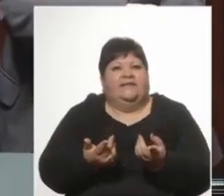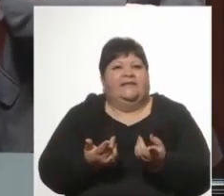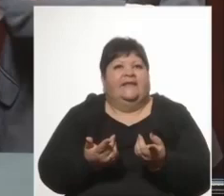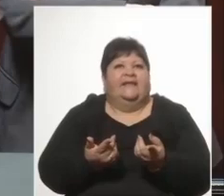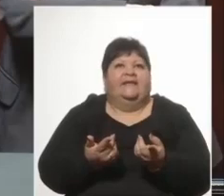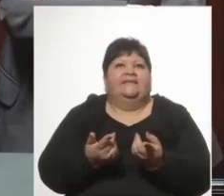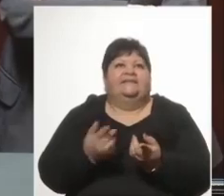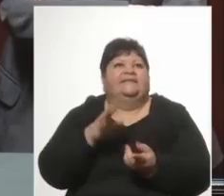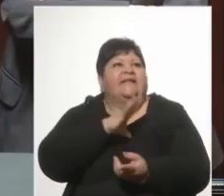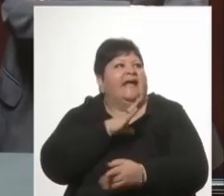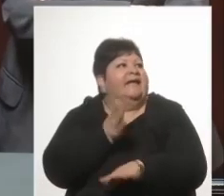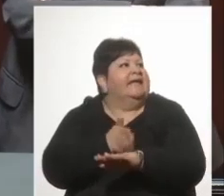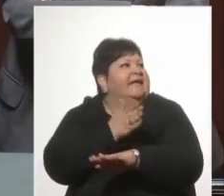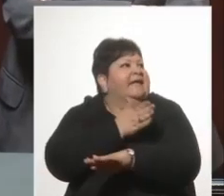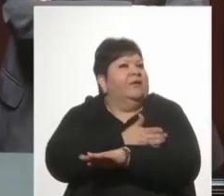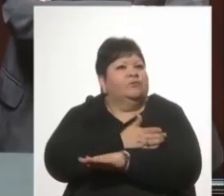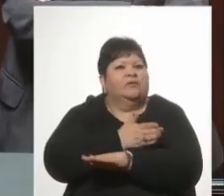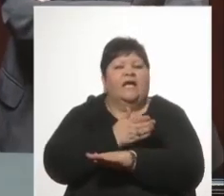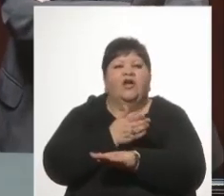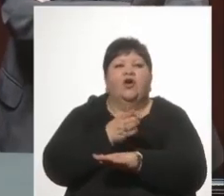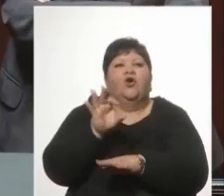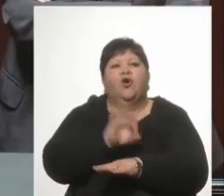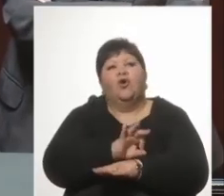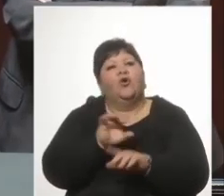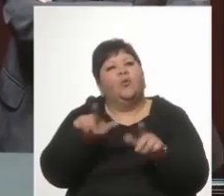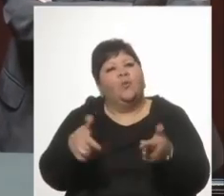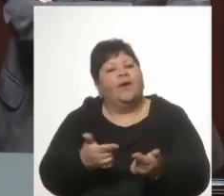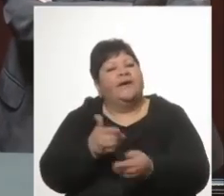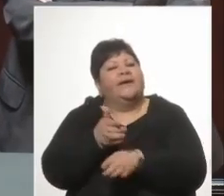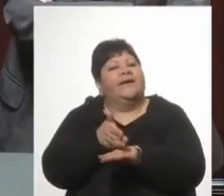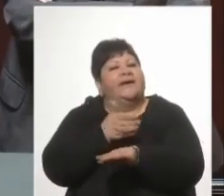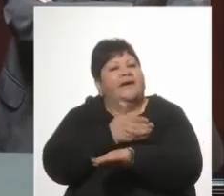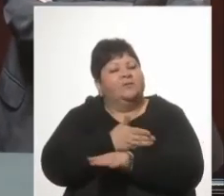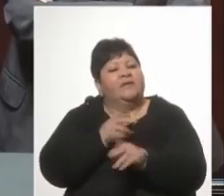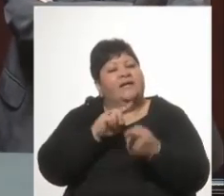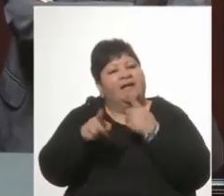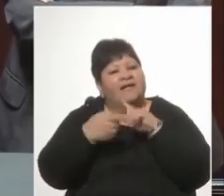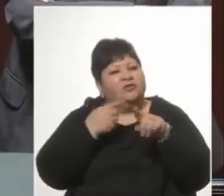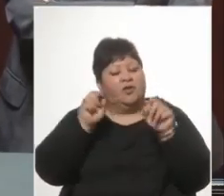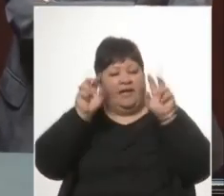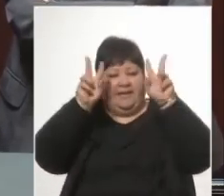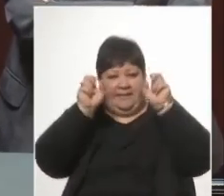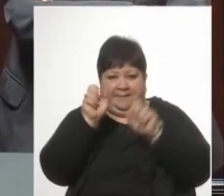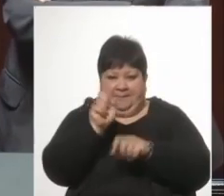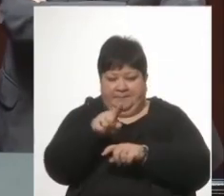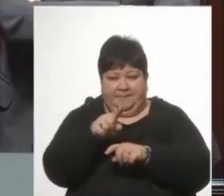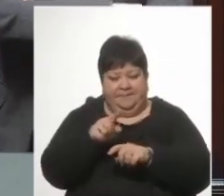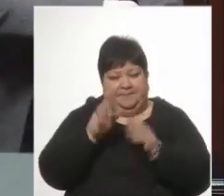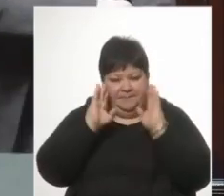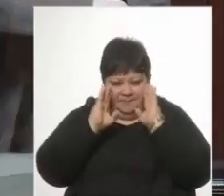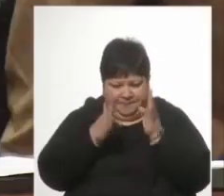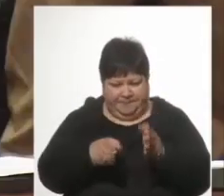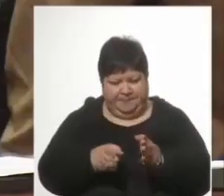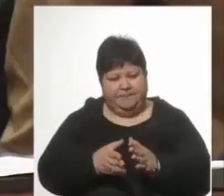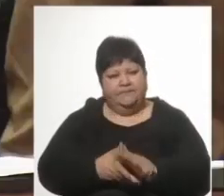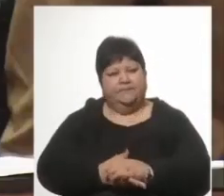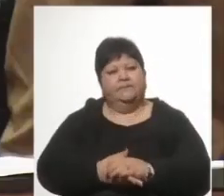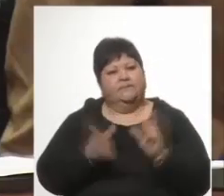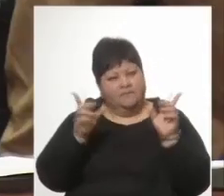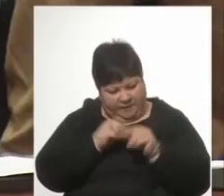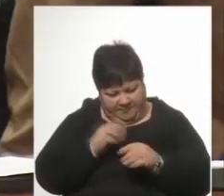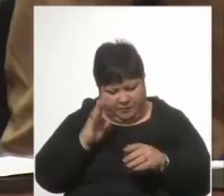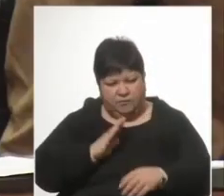hay causa o no se conforma causa respecto al tema que hoy estamos considerando. Termino, señora